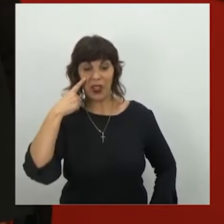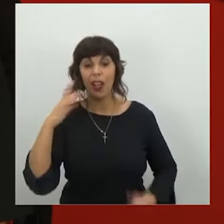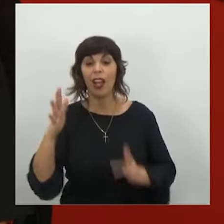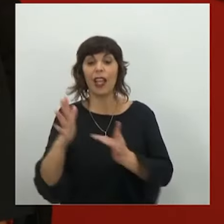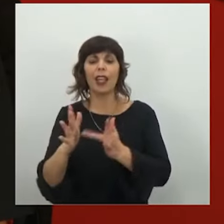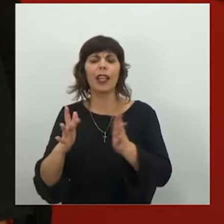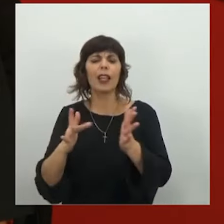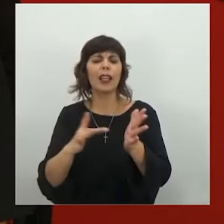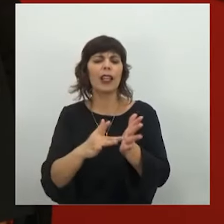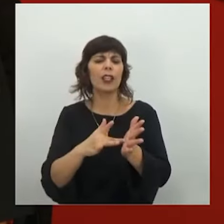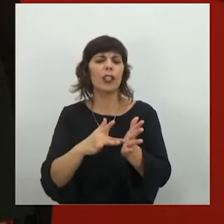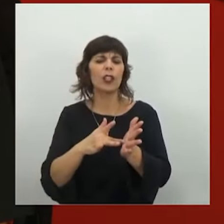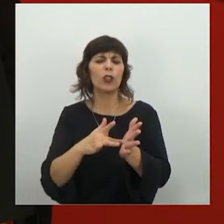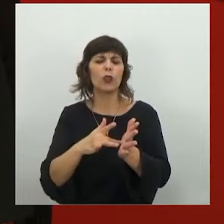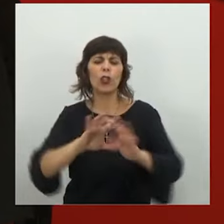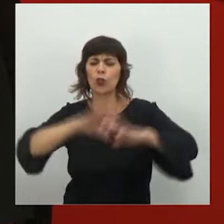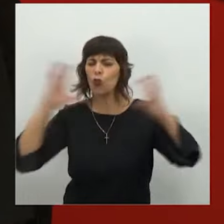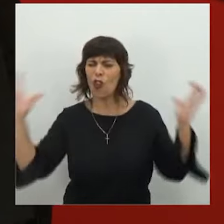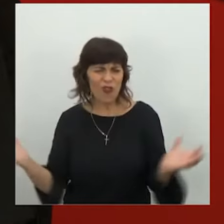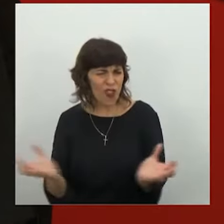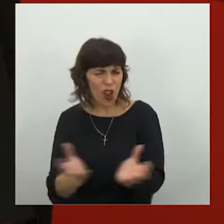epicentro de todo el universo.